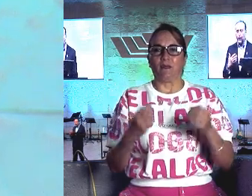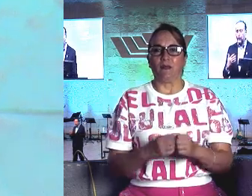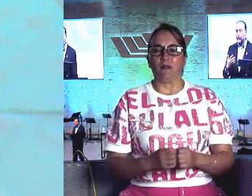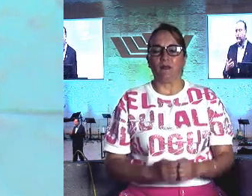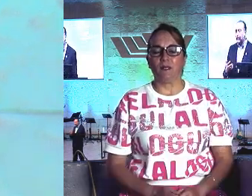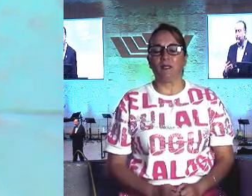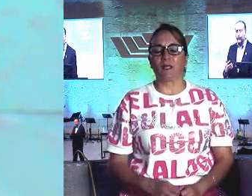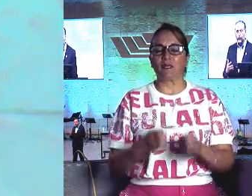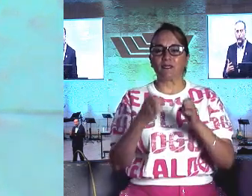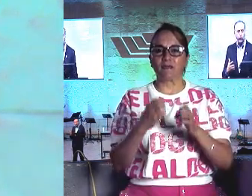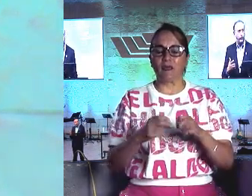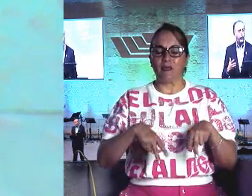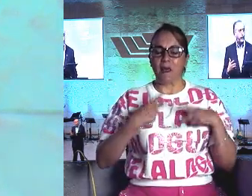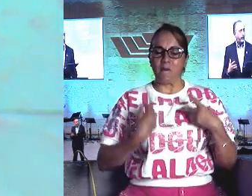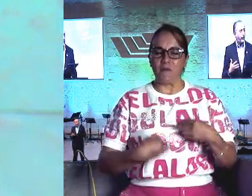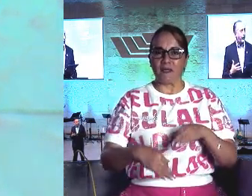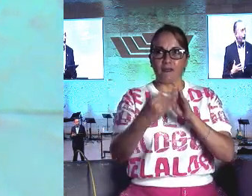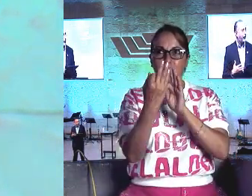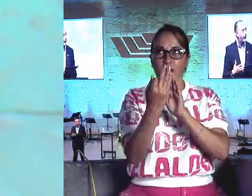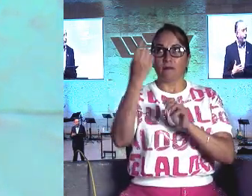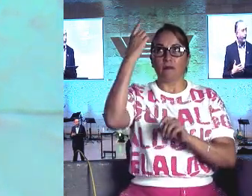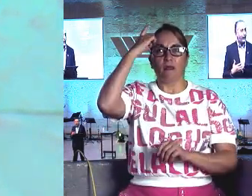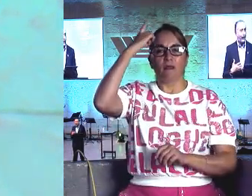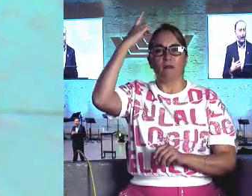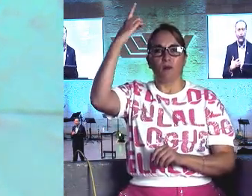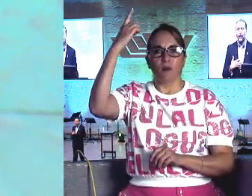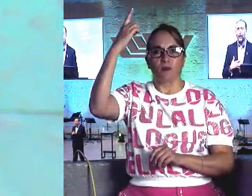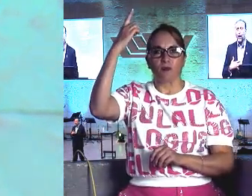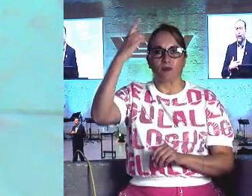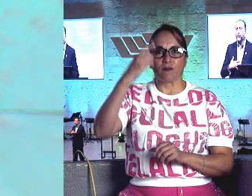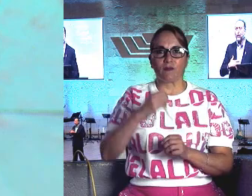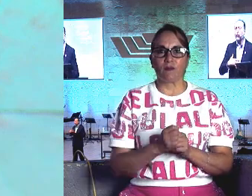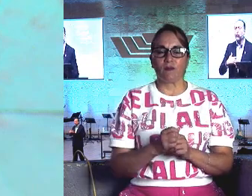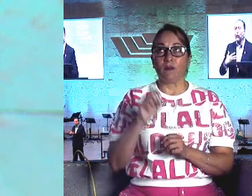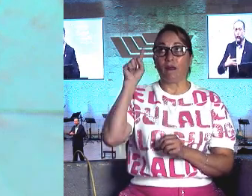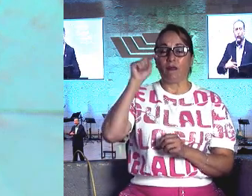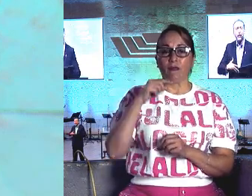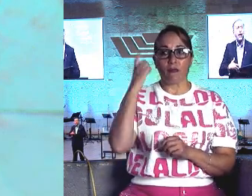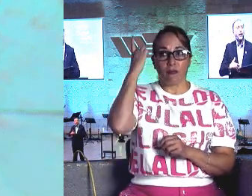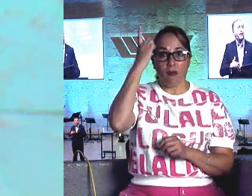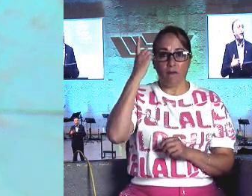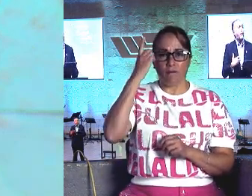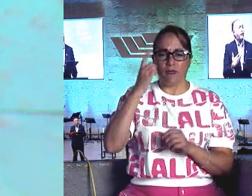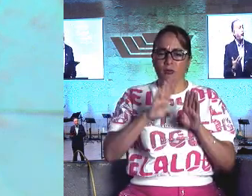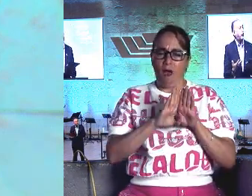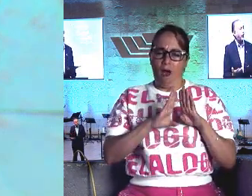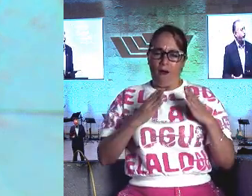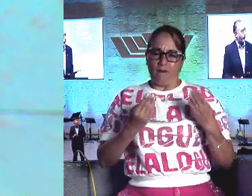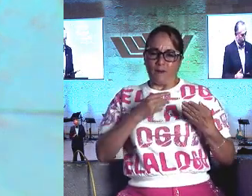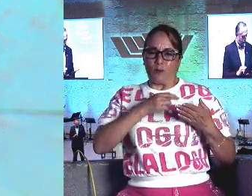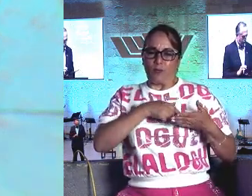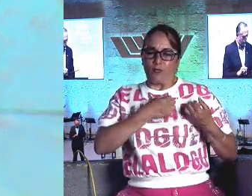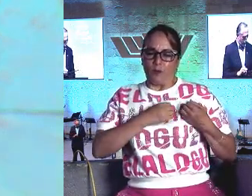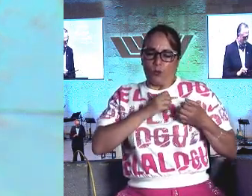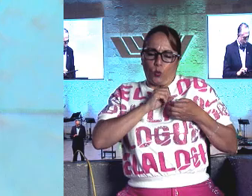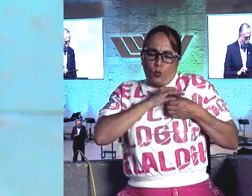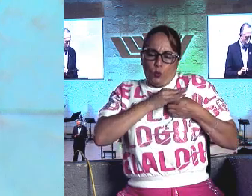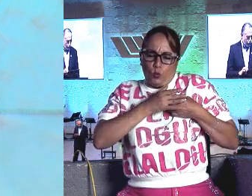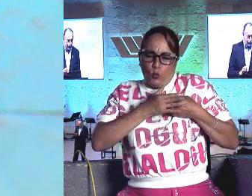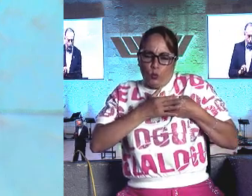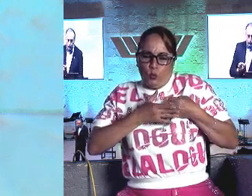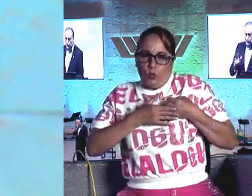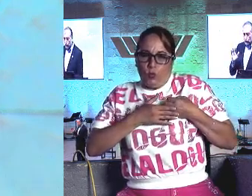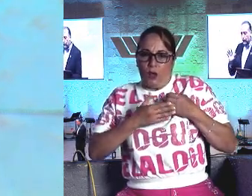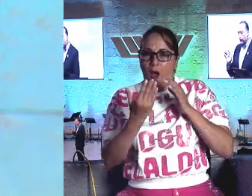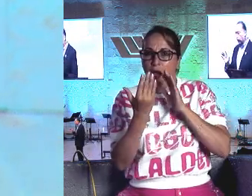la presencia de Dios. Él abre su corazón, derrama su corazón.